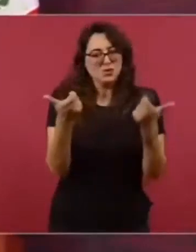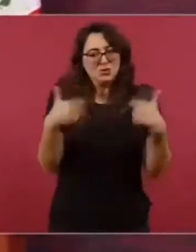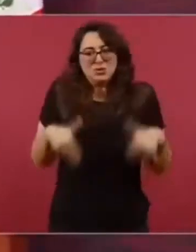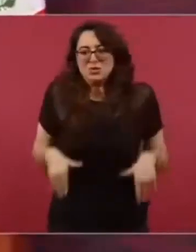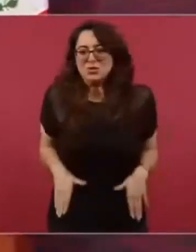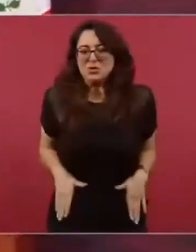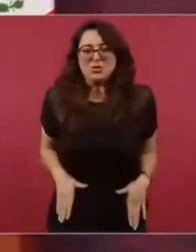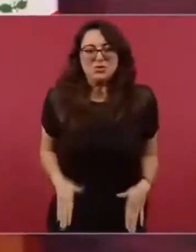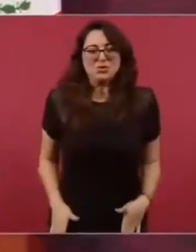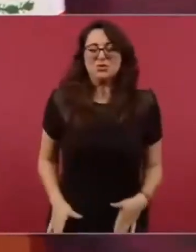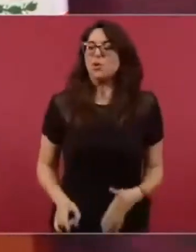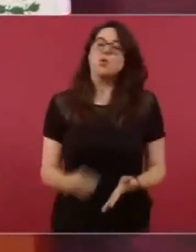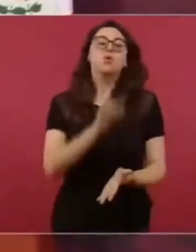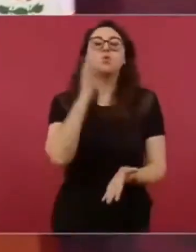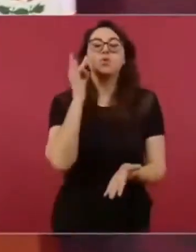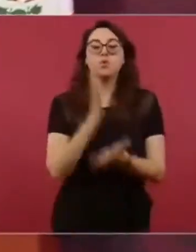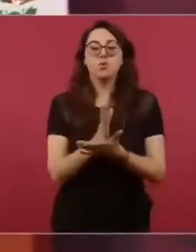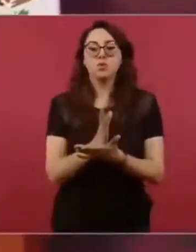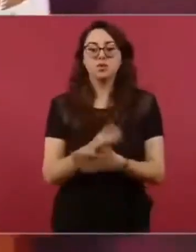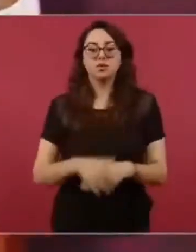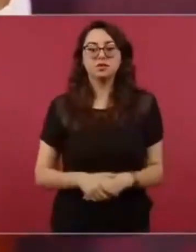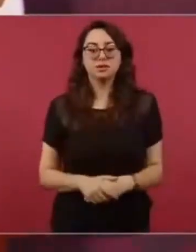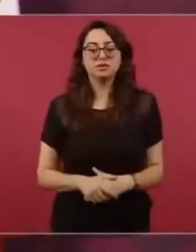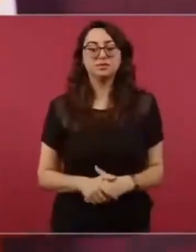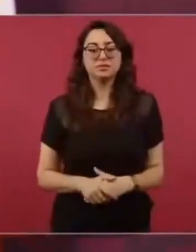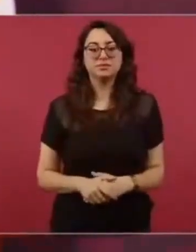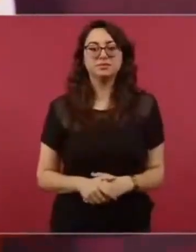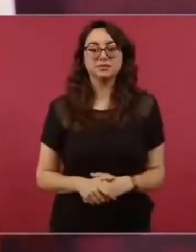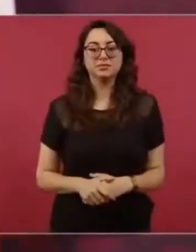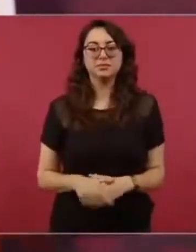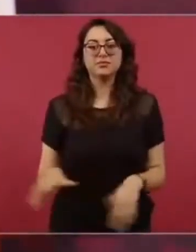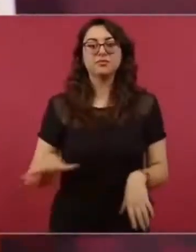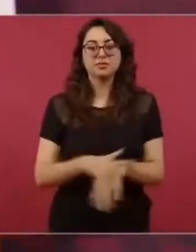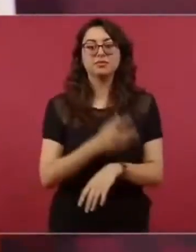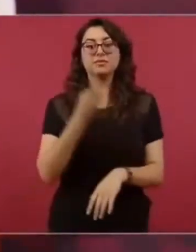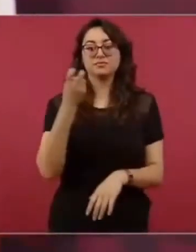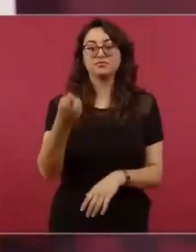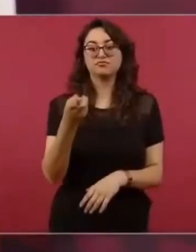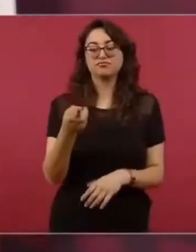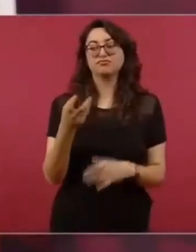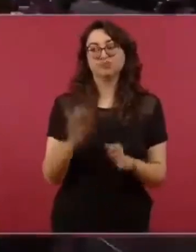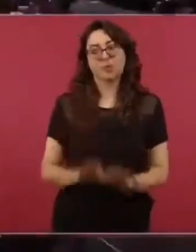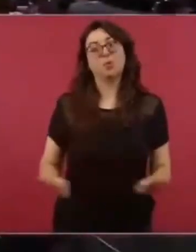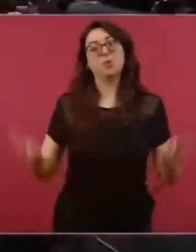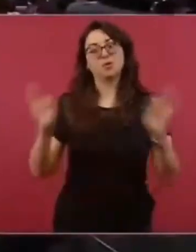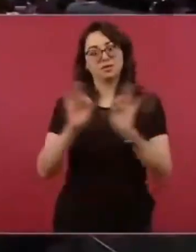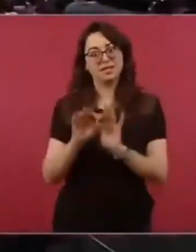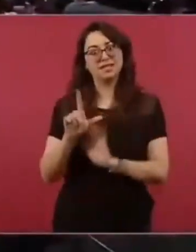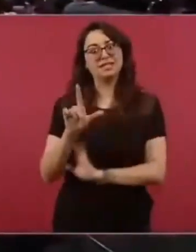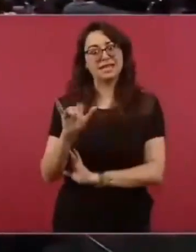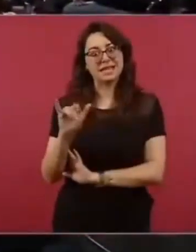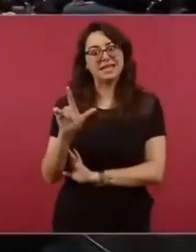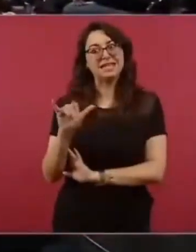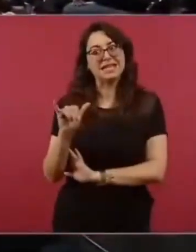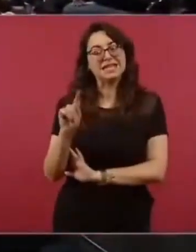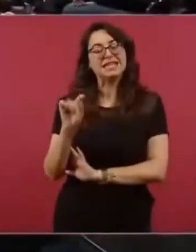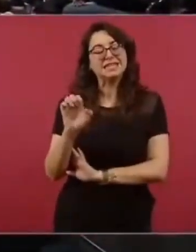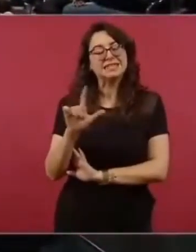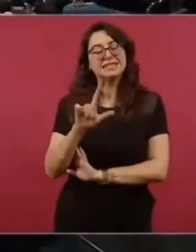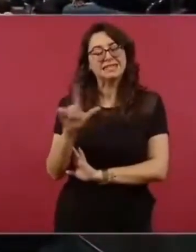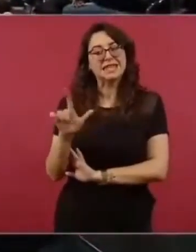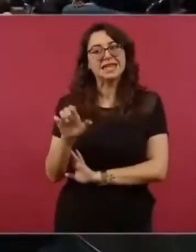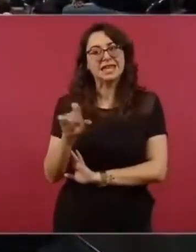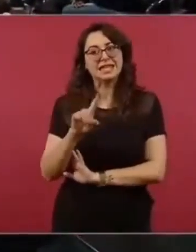no deben de dejar afuera a Lili Keyes, ya